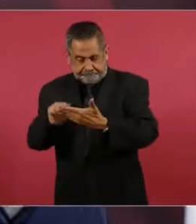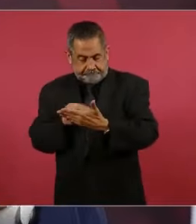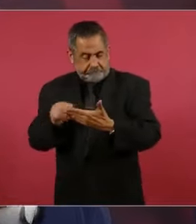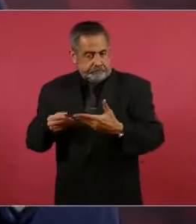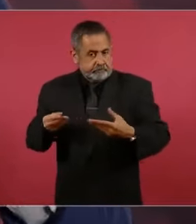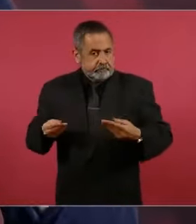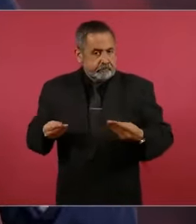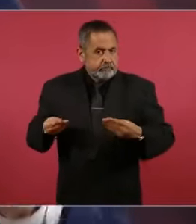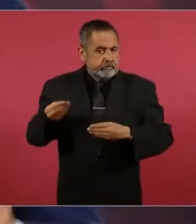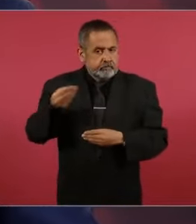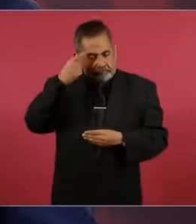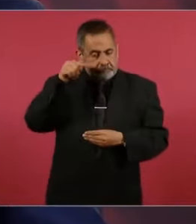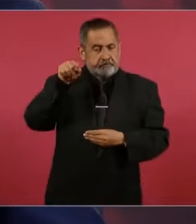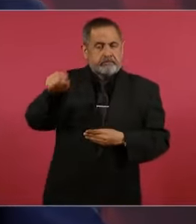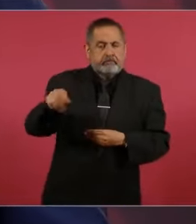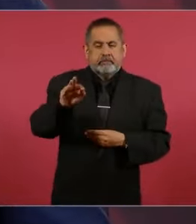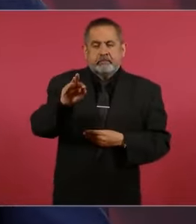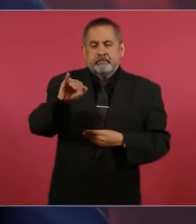para el fiscal,